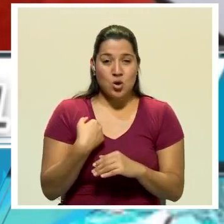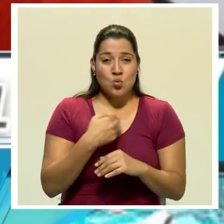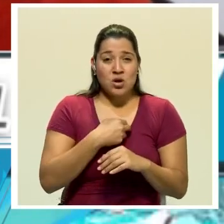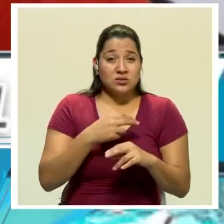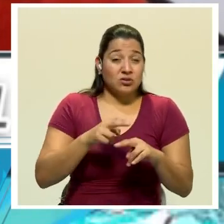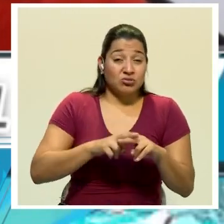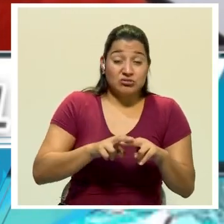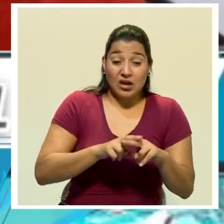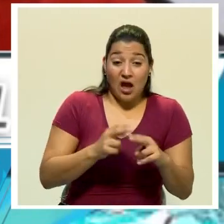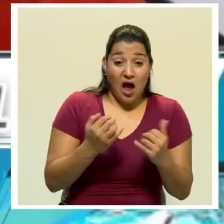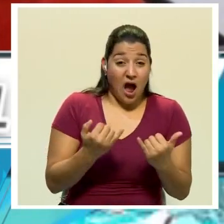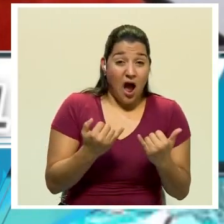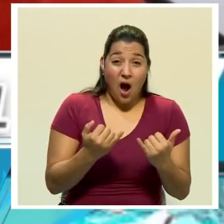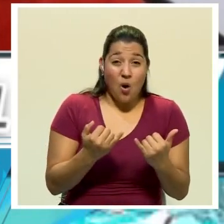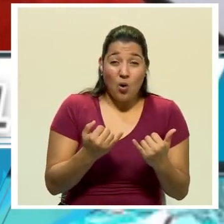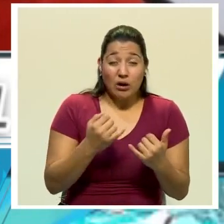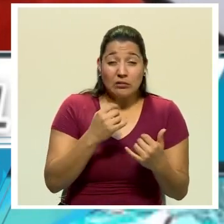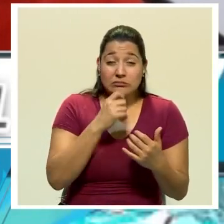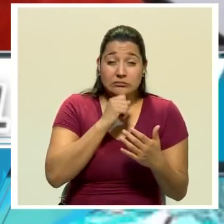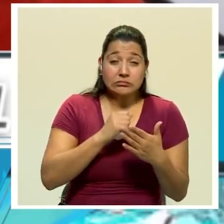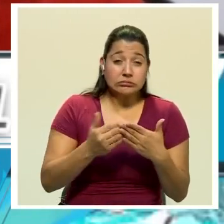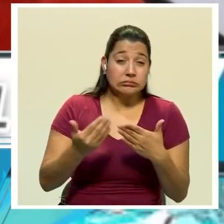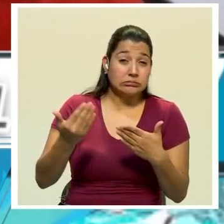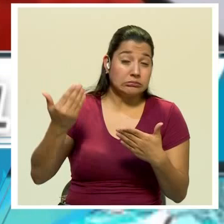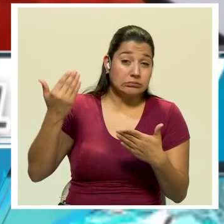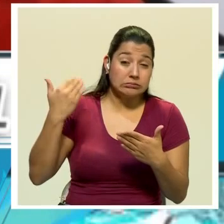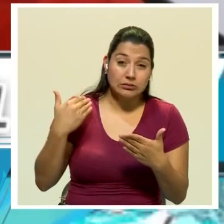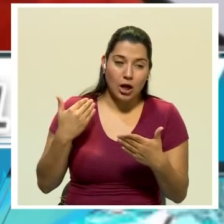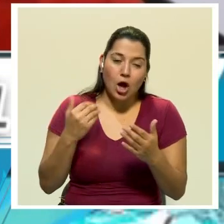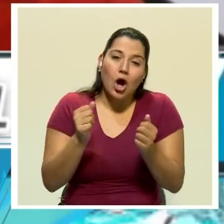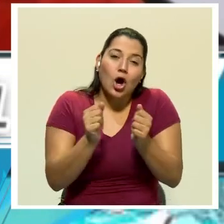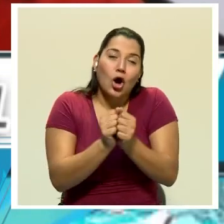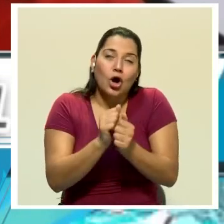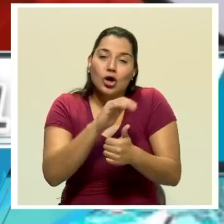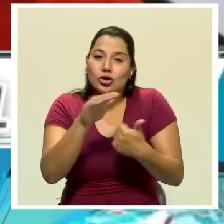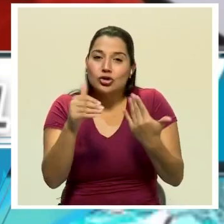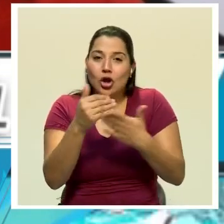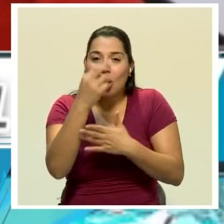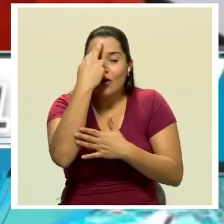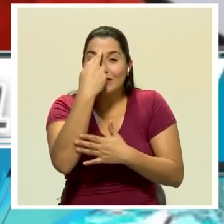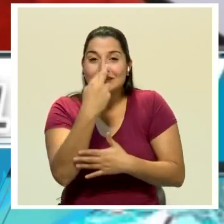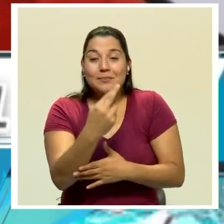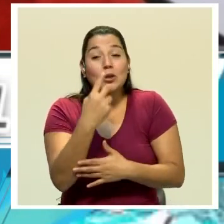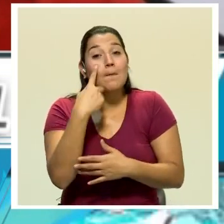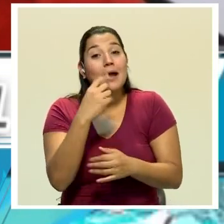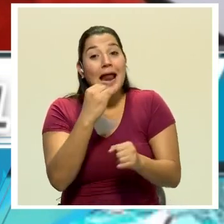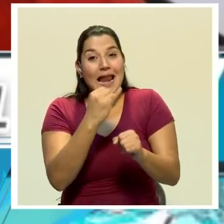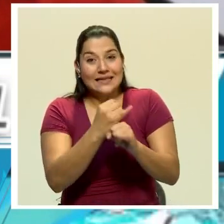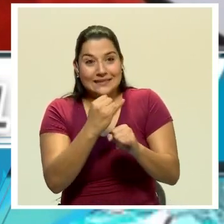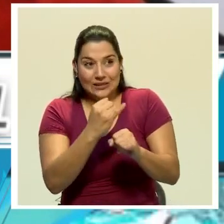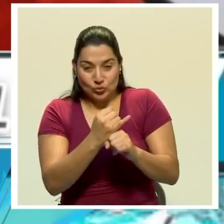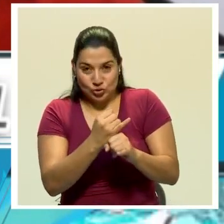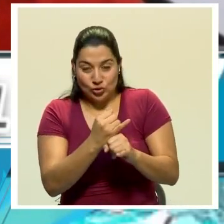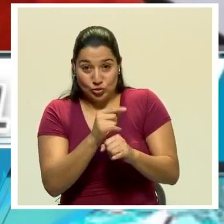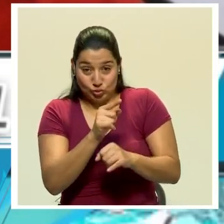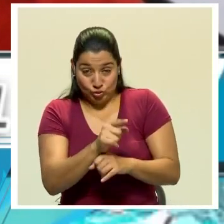son trenes muy modestos, con todo el respeto para la institución que usted administra.